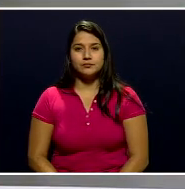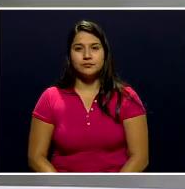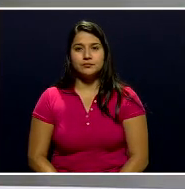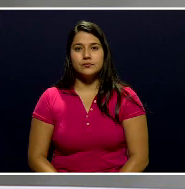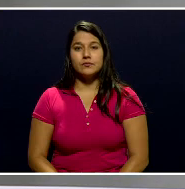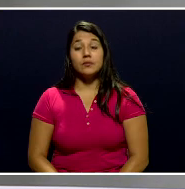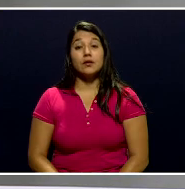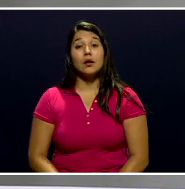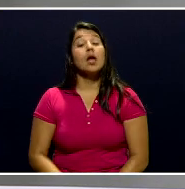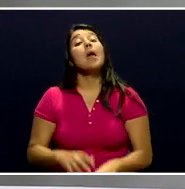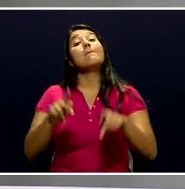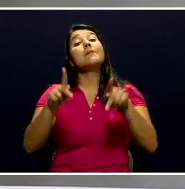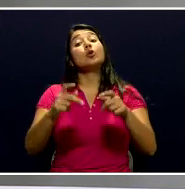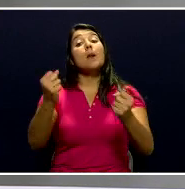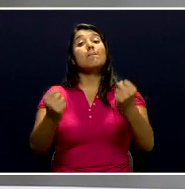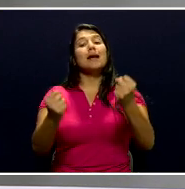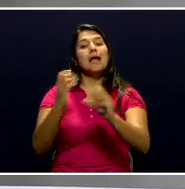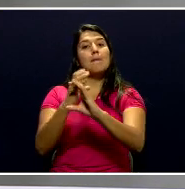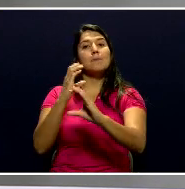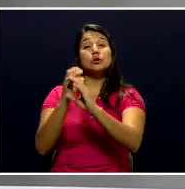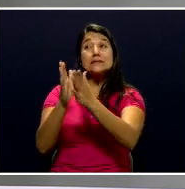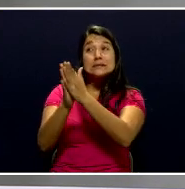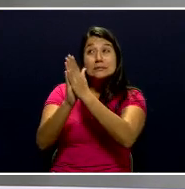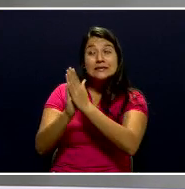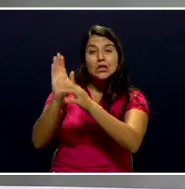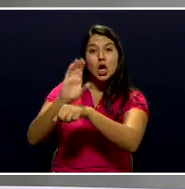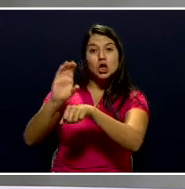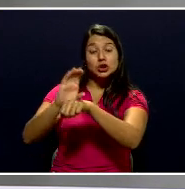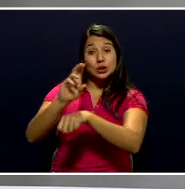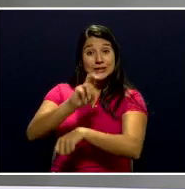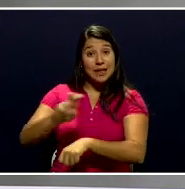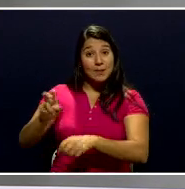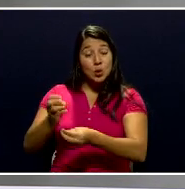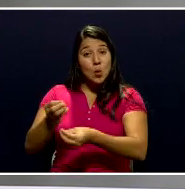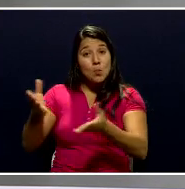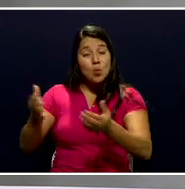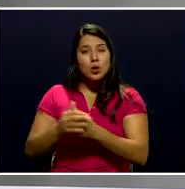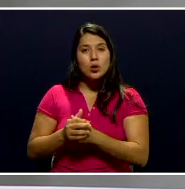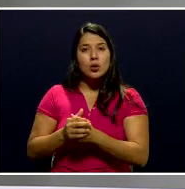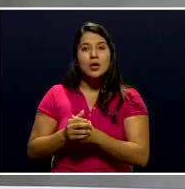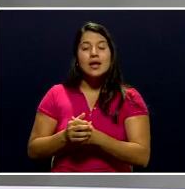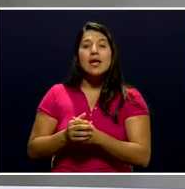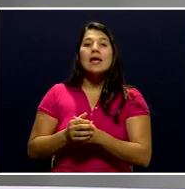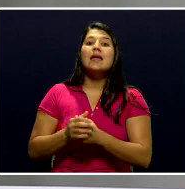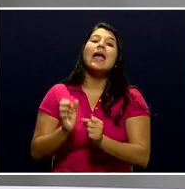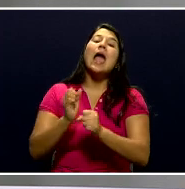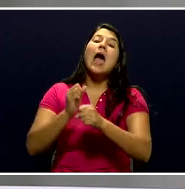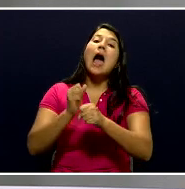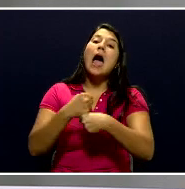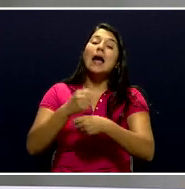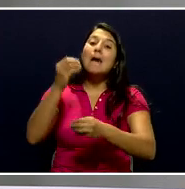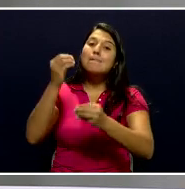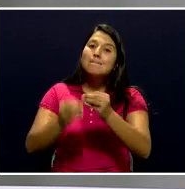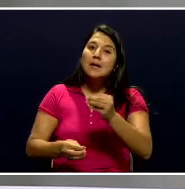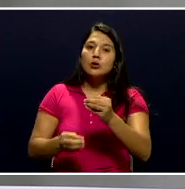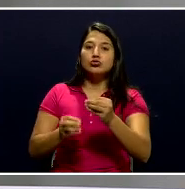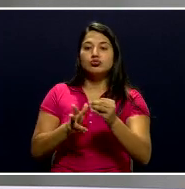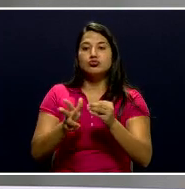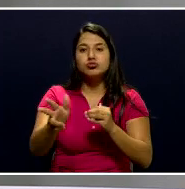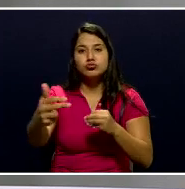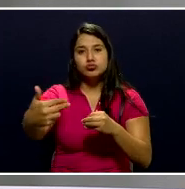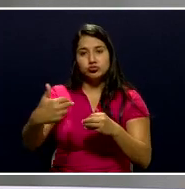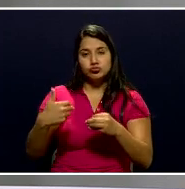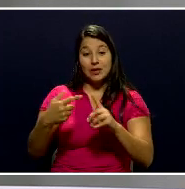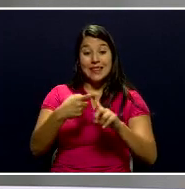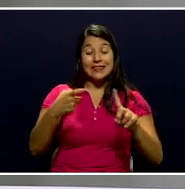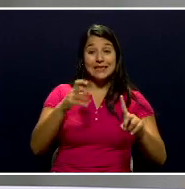Los autobuseros están pidiendo al Consejo de Transporte Público que les disminuya sus carreras entre las 9 de la mañana y las 3 de